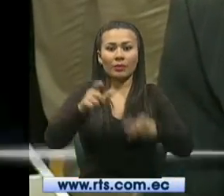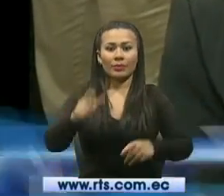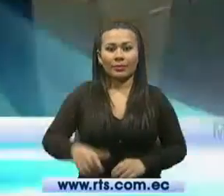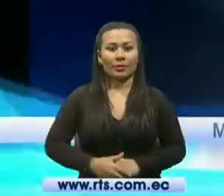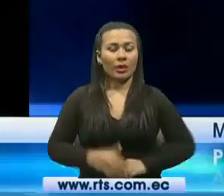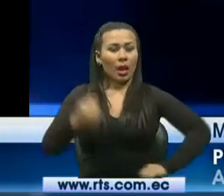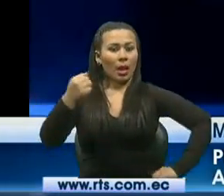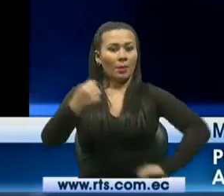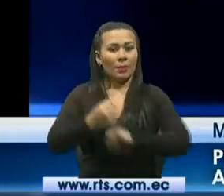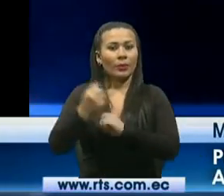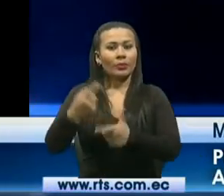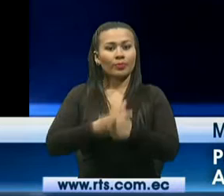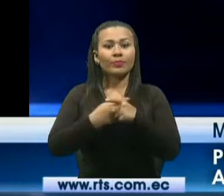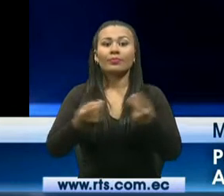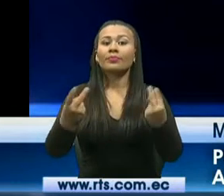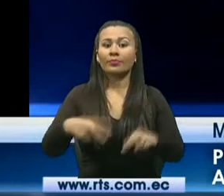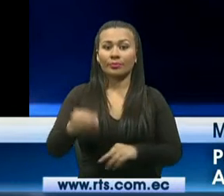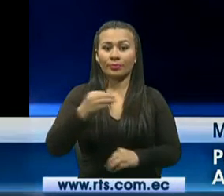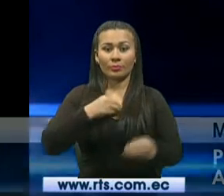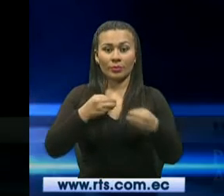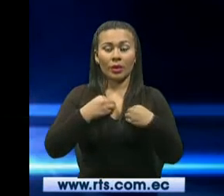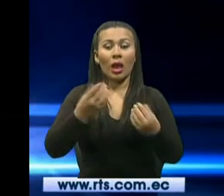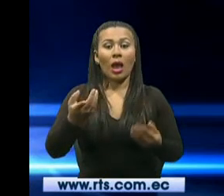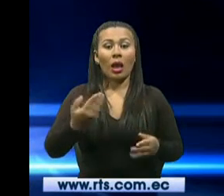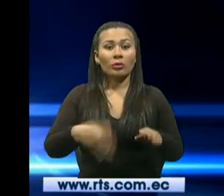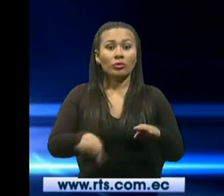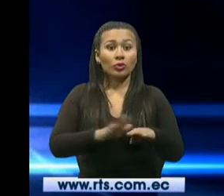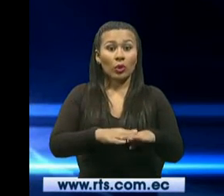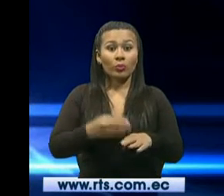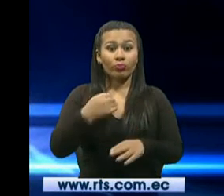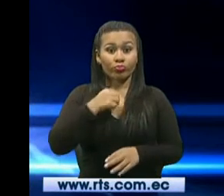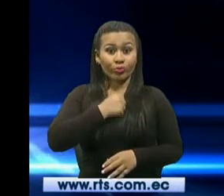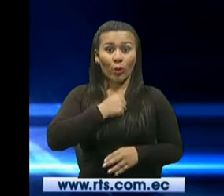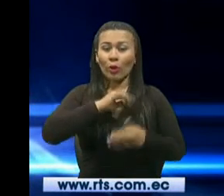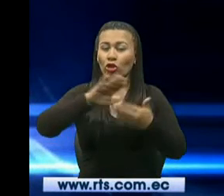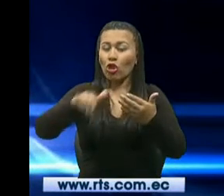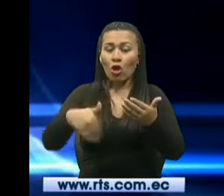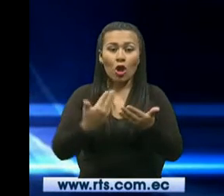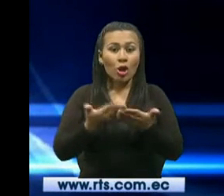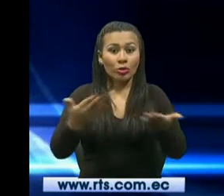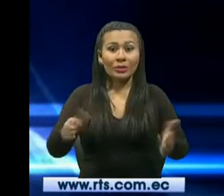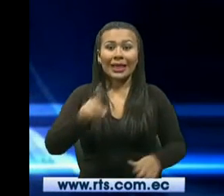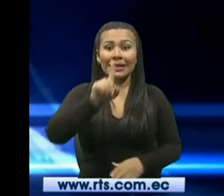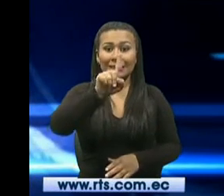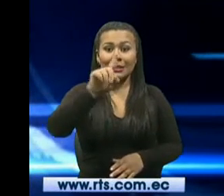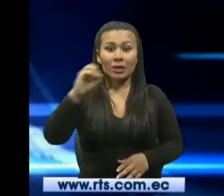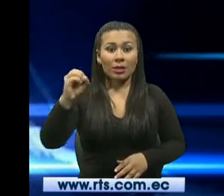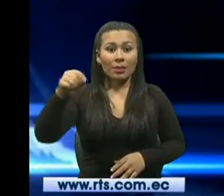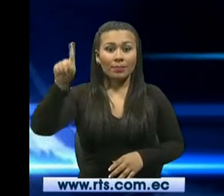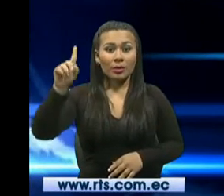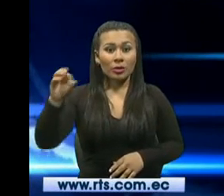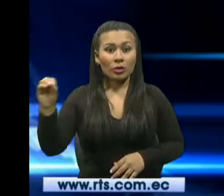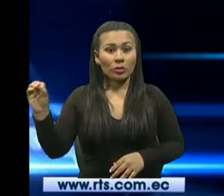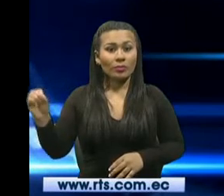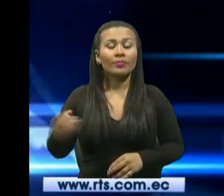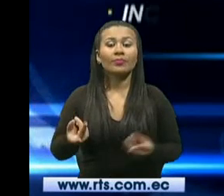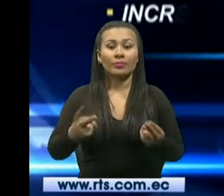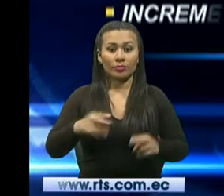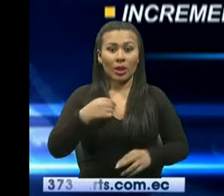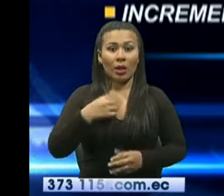que menos tienen. Y contempla la contribución sobre patrimonio recaudará $110 millones. Contribución por